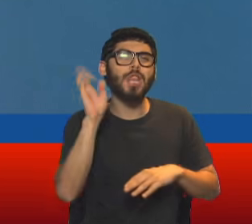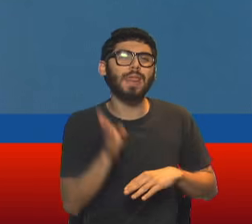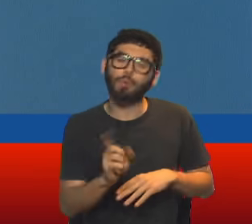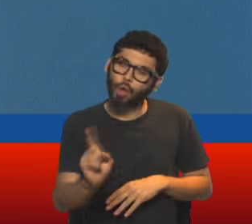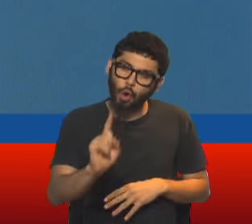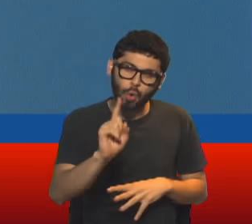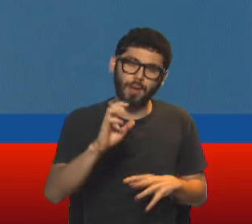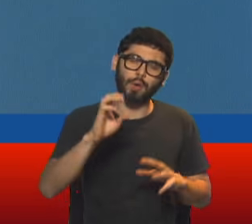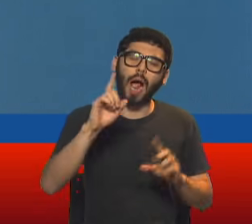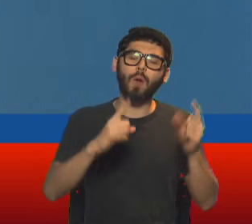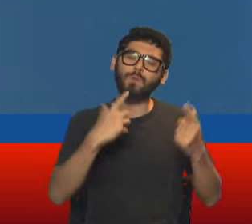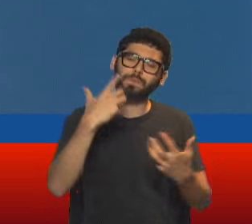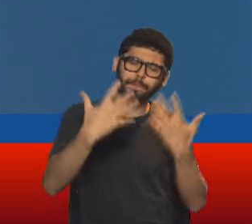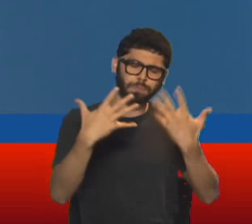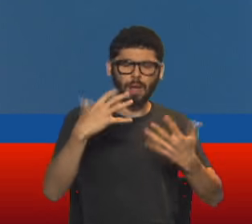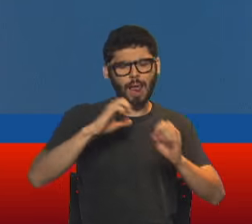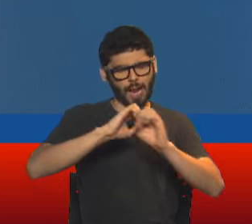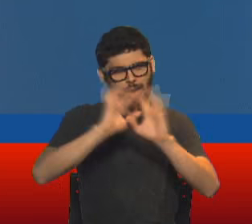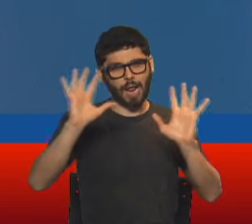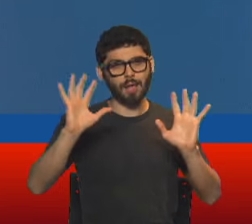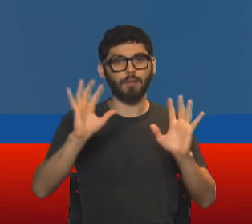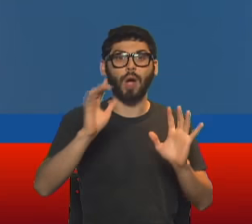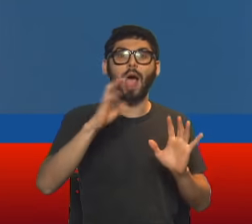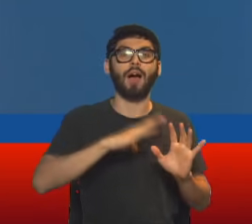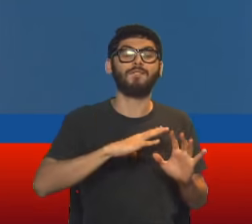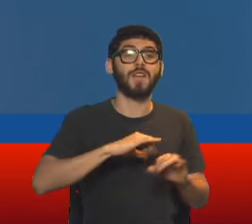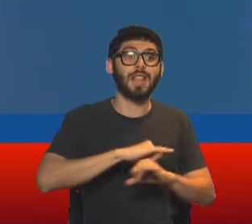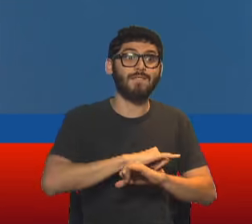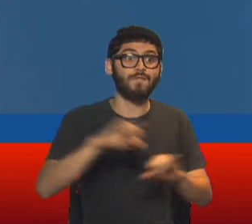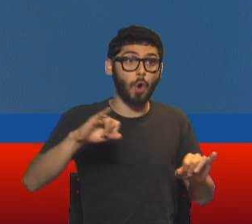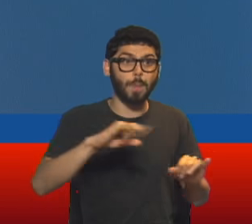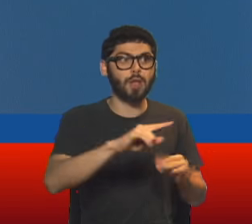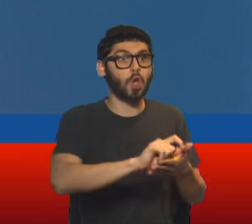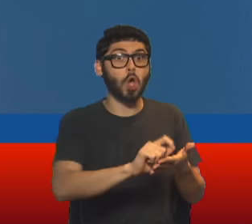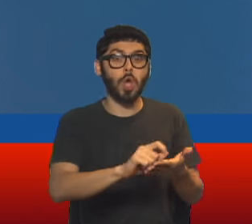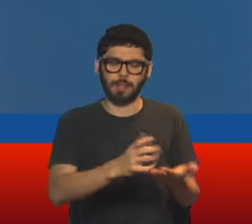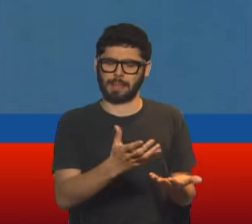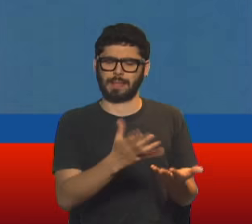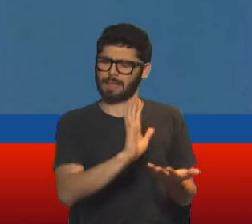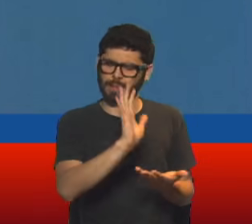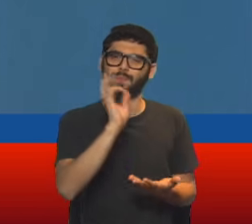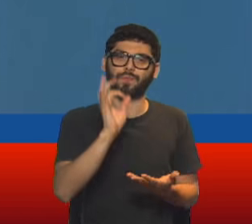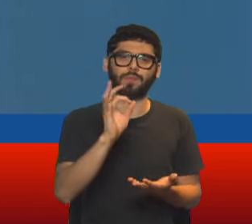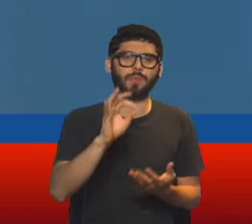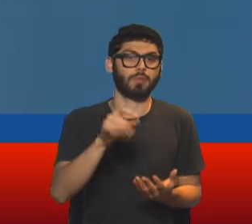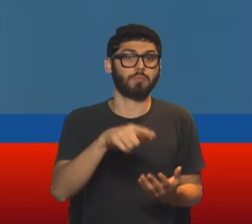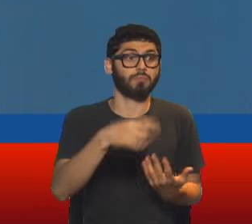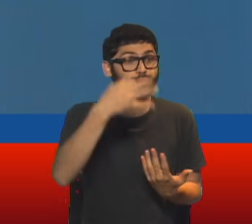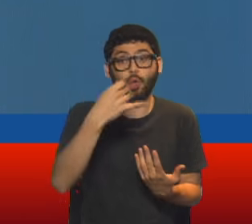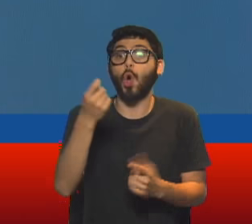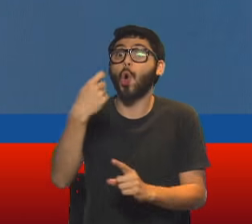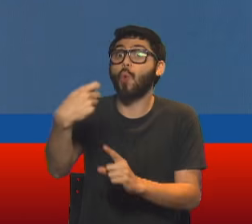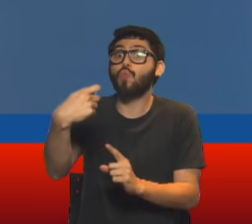y también algunas cosas que por ahí sin información se escriben es el 80 por ciento de lo que cobraría cuando te jubiles